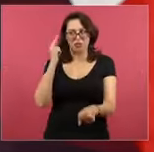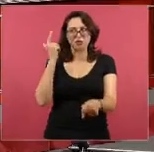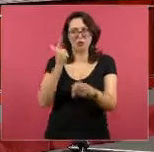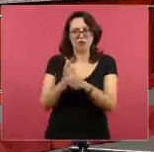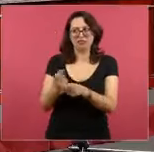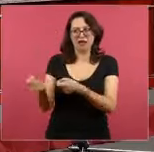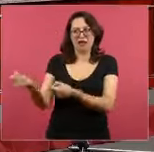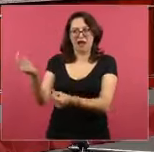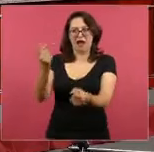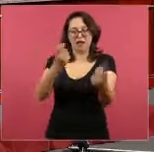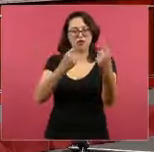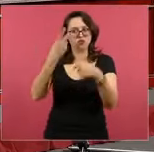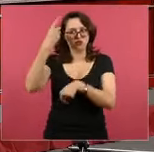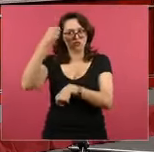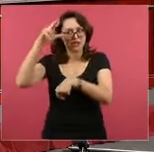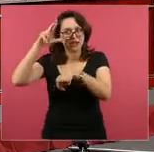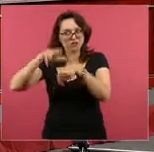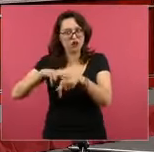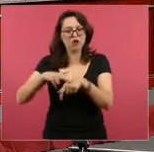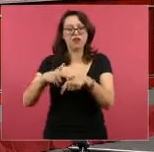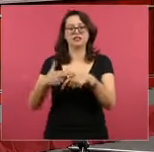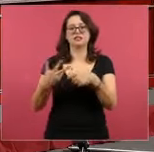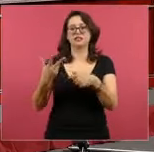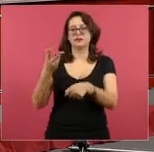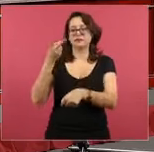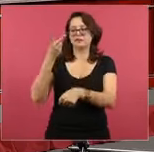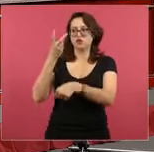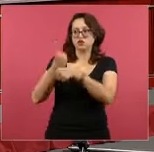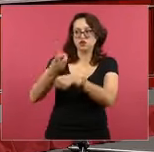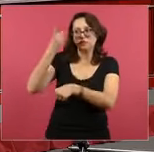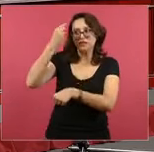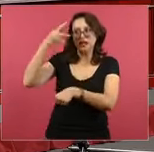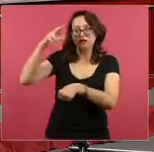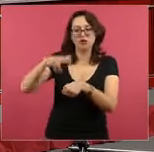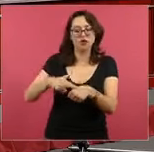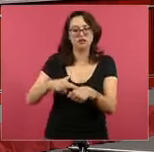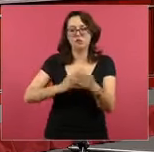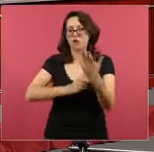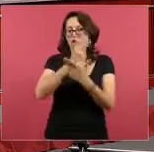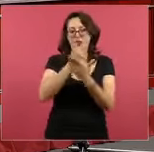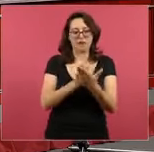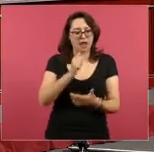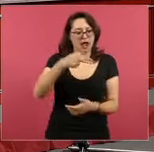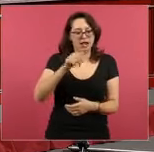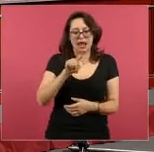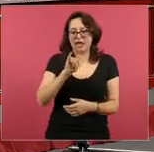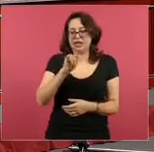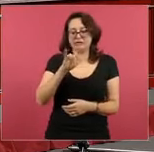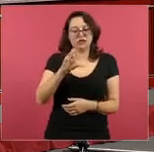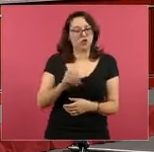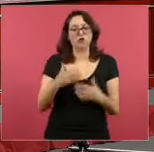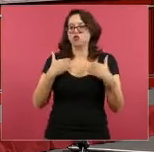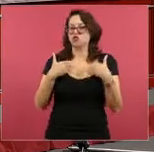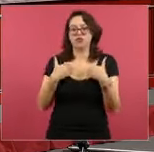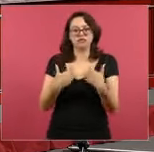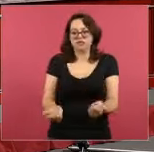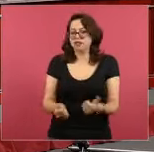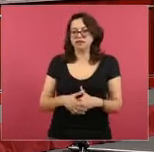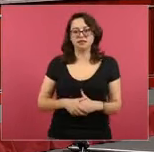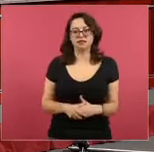programa analítico. Y están, no todos, y están de alguna manera diciendo, entregue el programa analítico